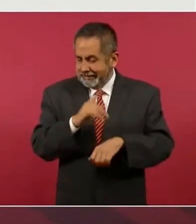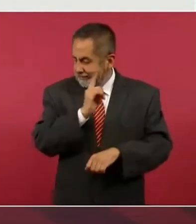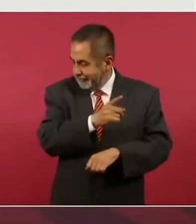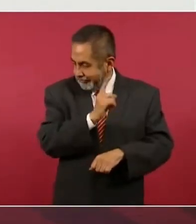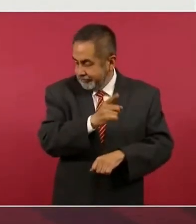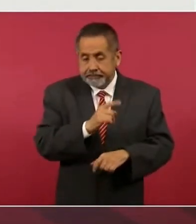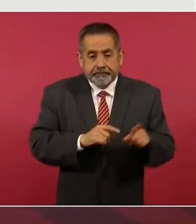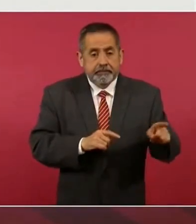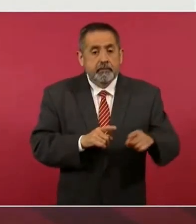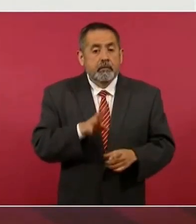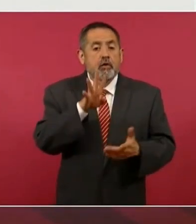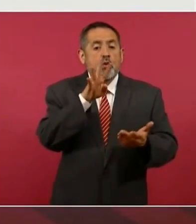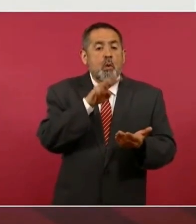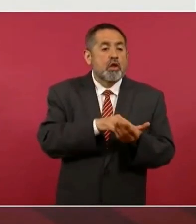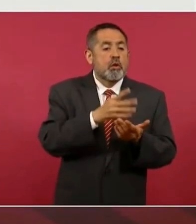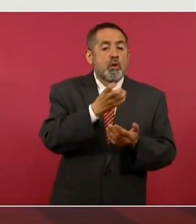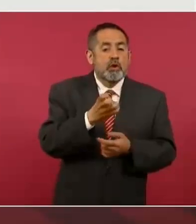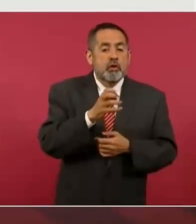de